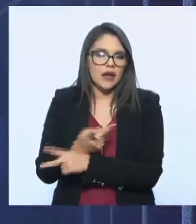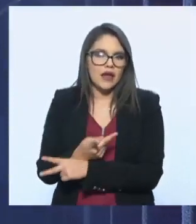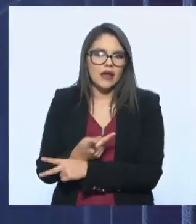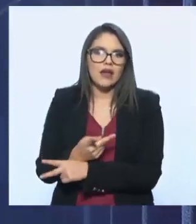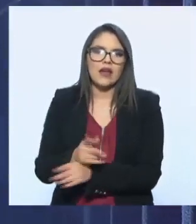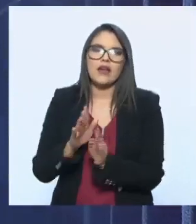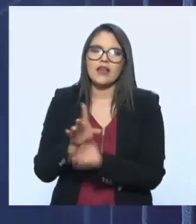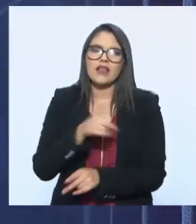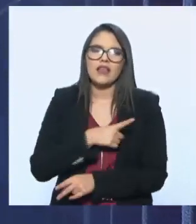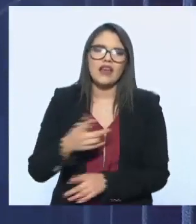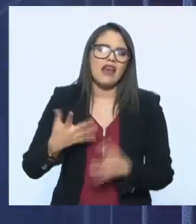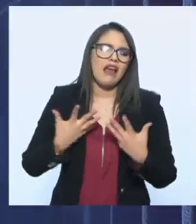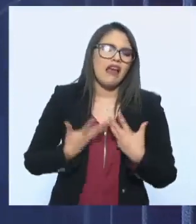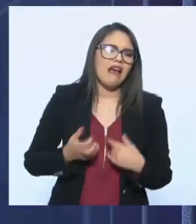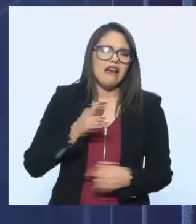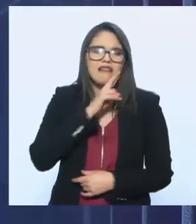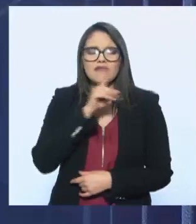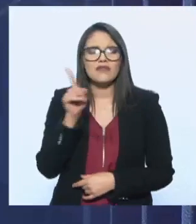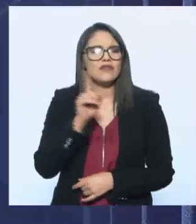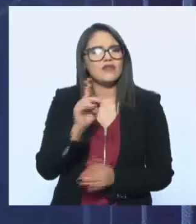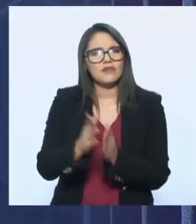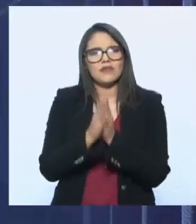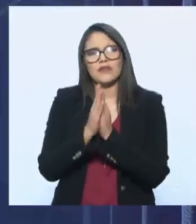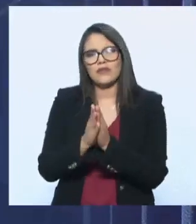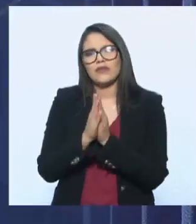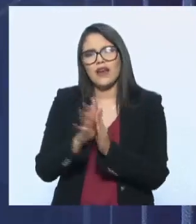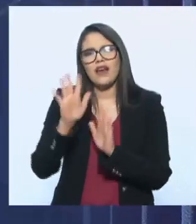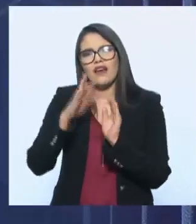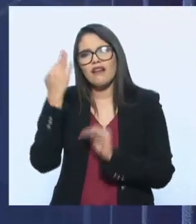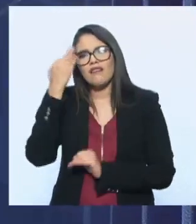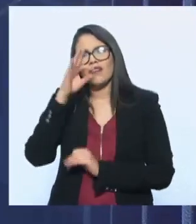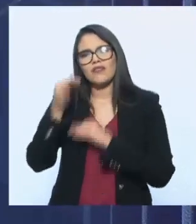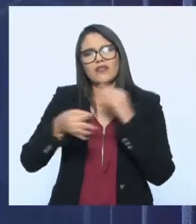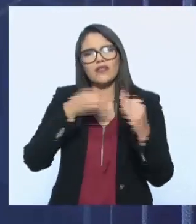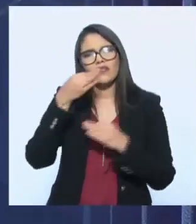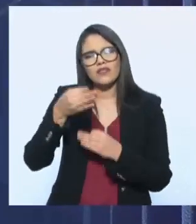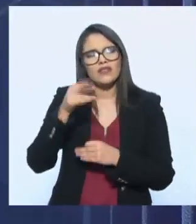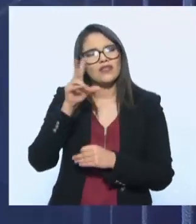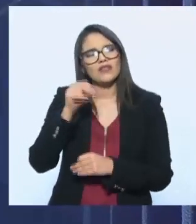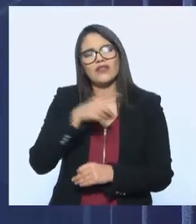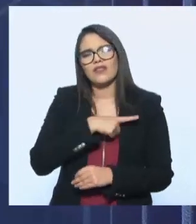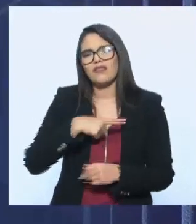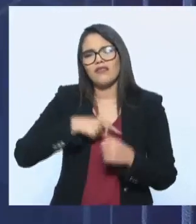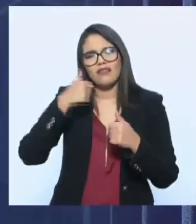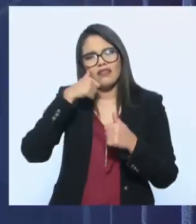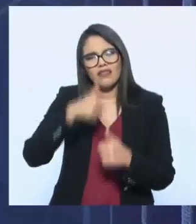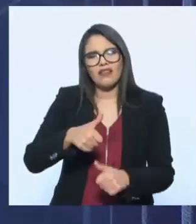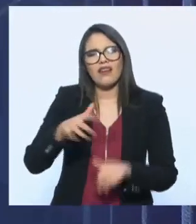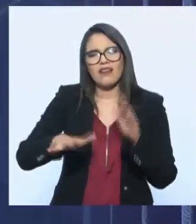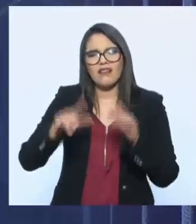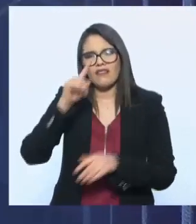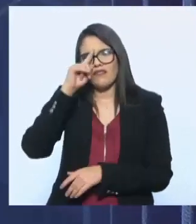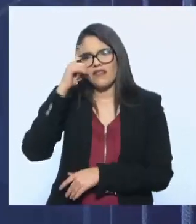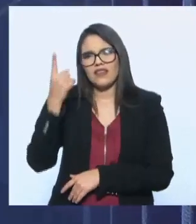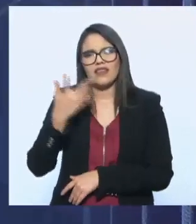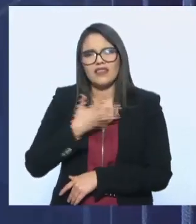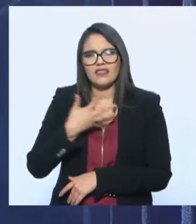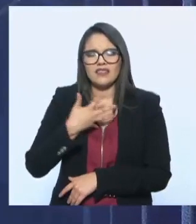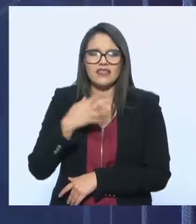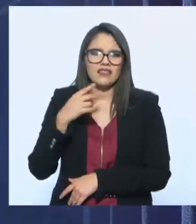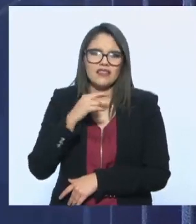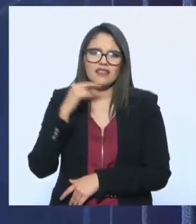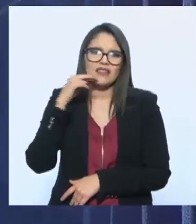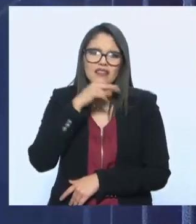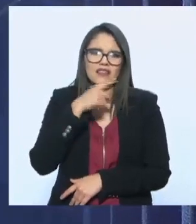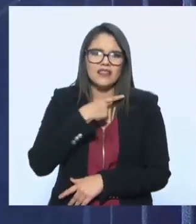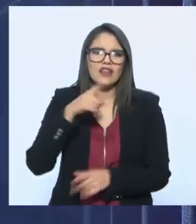que caer en pánico y no haga caso de las noticias falsas. Es muy fácil descubrir cuando hay una fake news. Usted simplemente